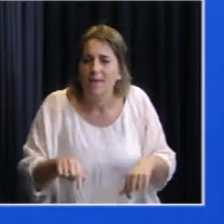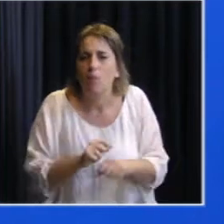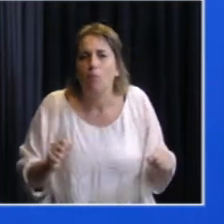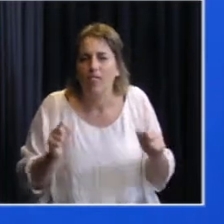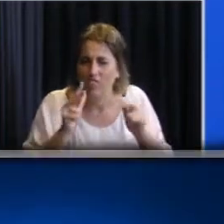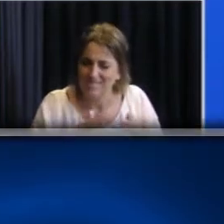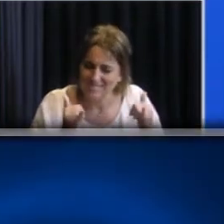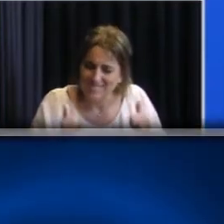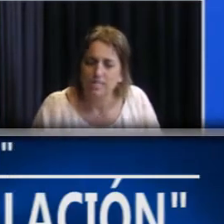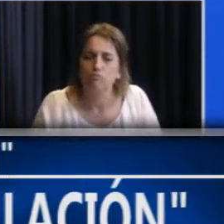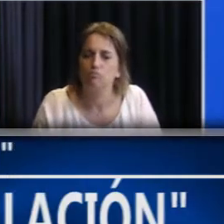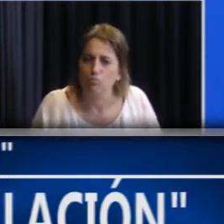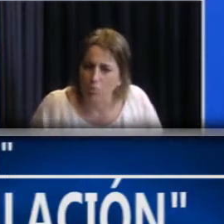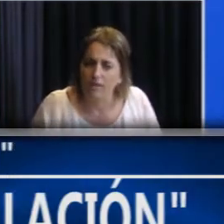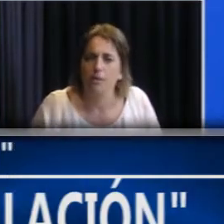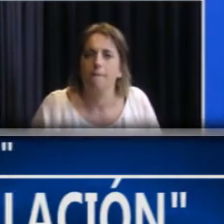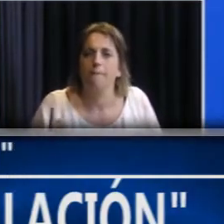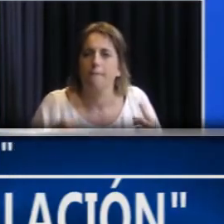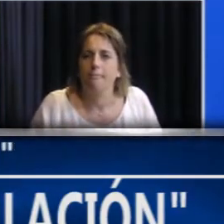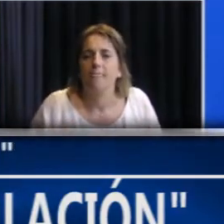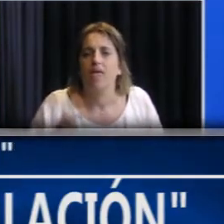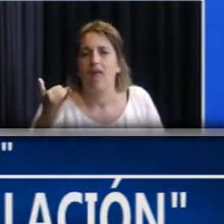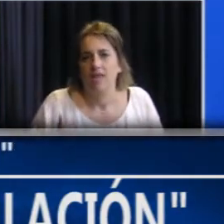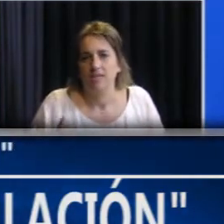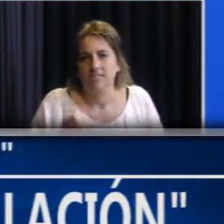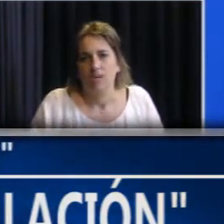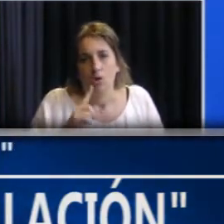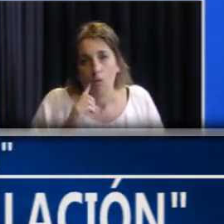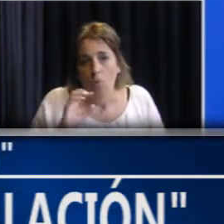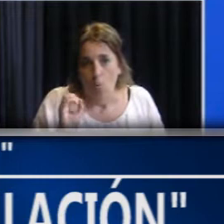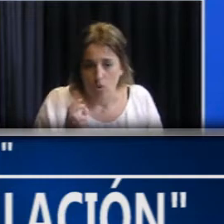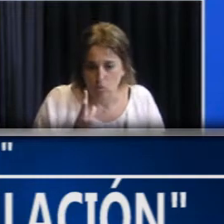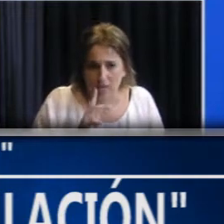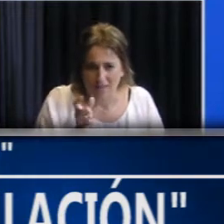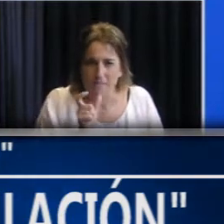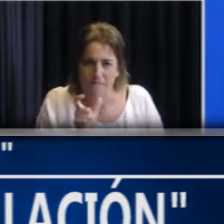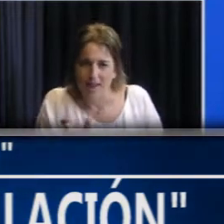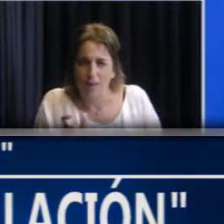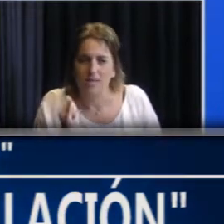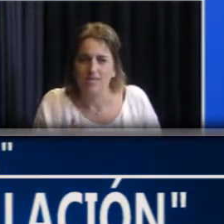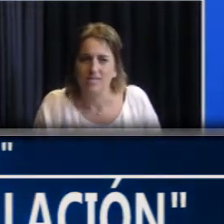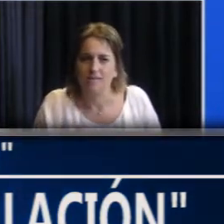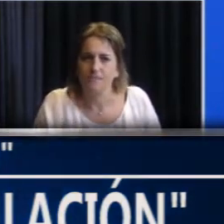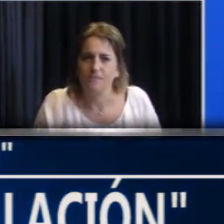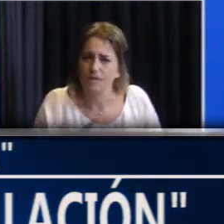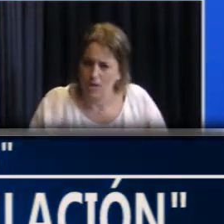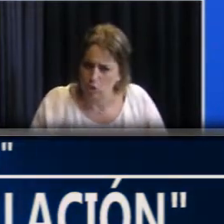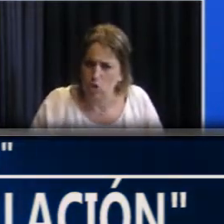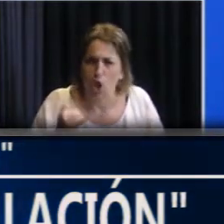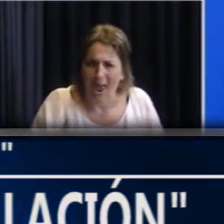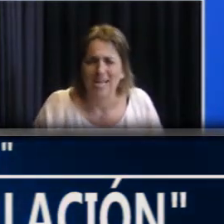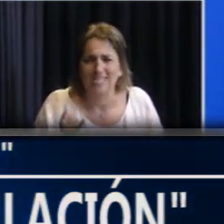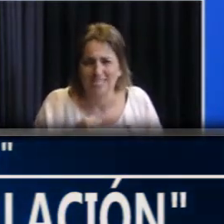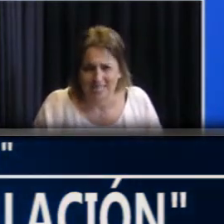sin perjuicio de la cual hay un concepto que tú usaste que no ha estado ajeno a